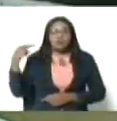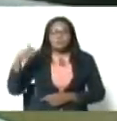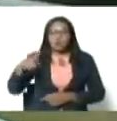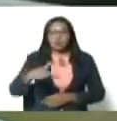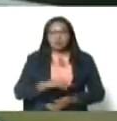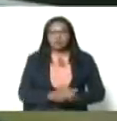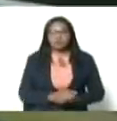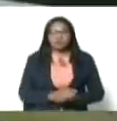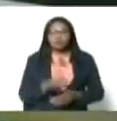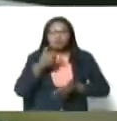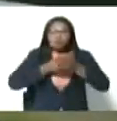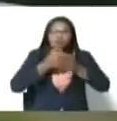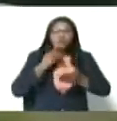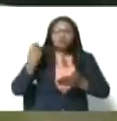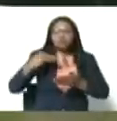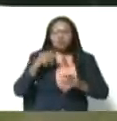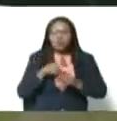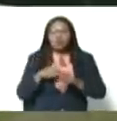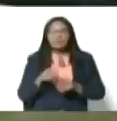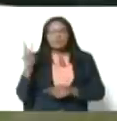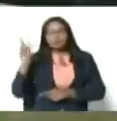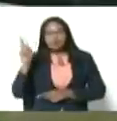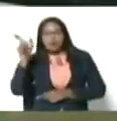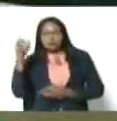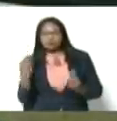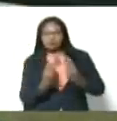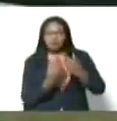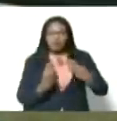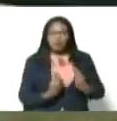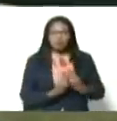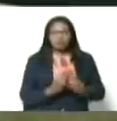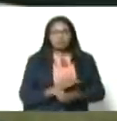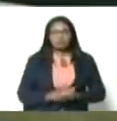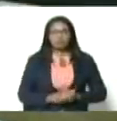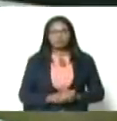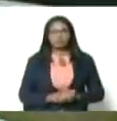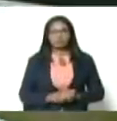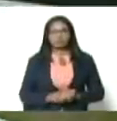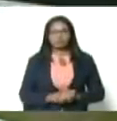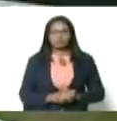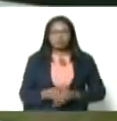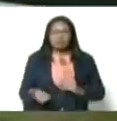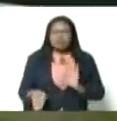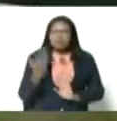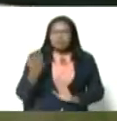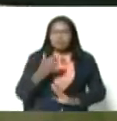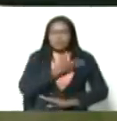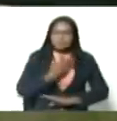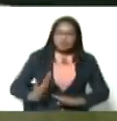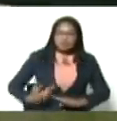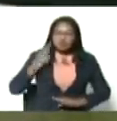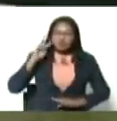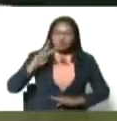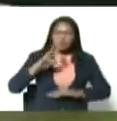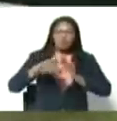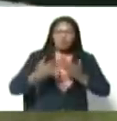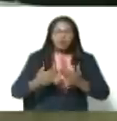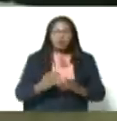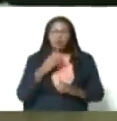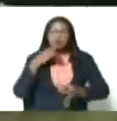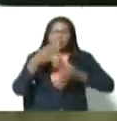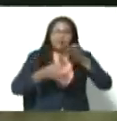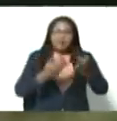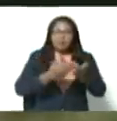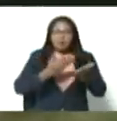pie de lucha, la juventud venezolana a la vanguardia y acompañándolo a usted. Algo importante, presidente, que lo dejamos ahí en el aire, es que